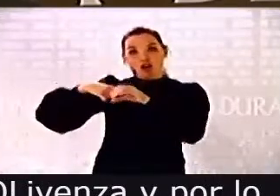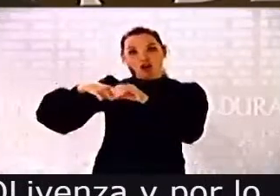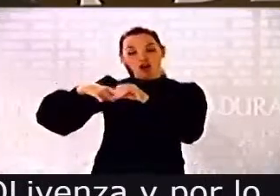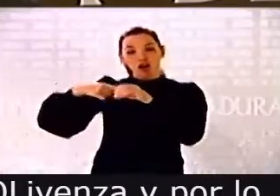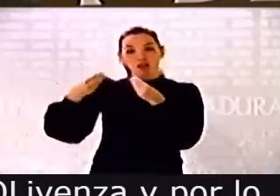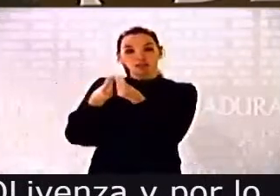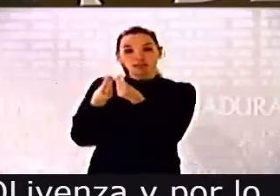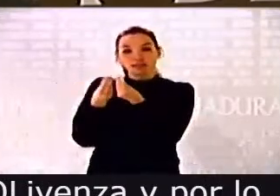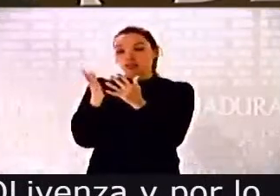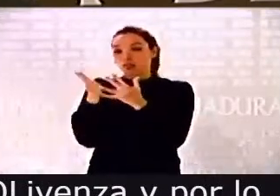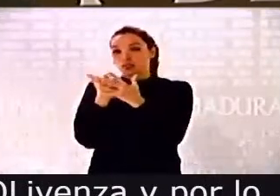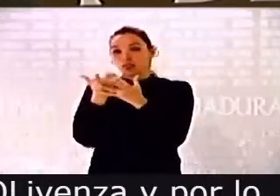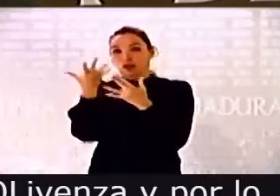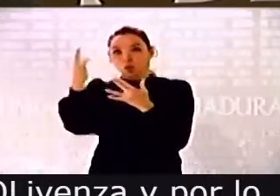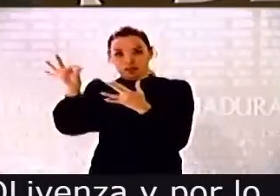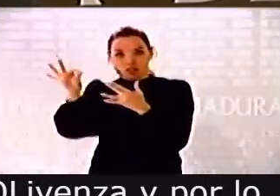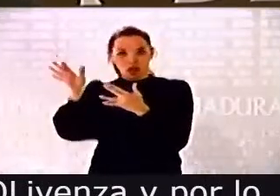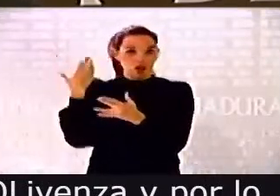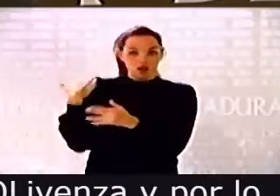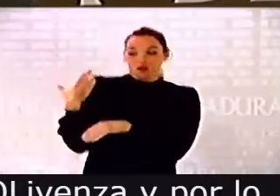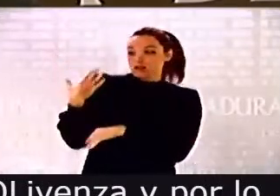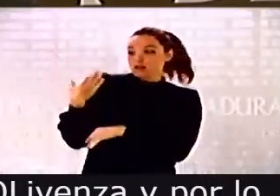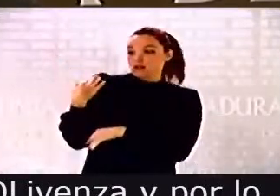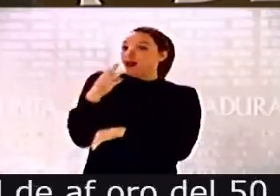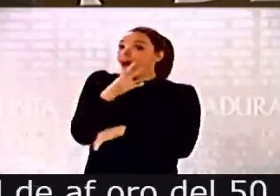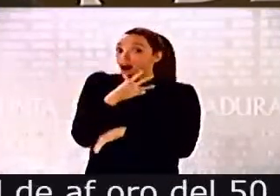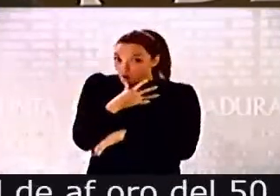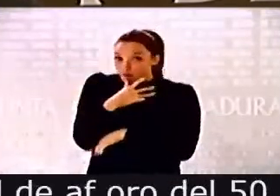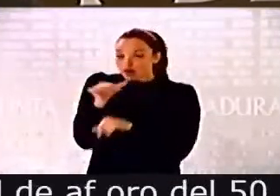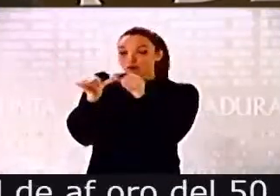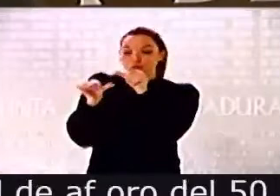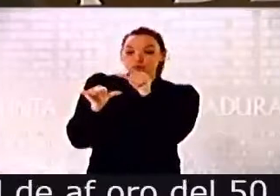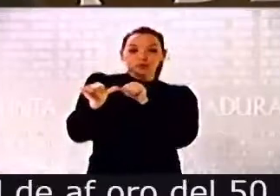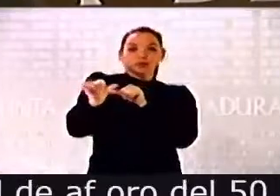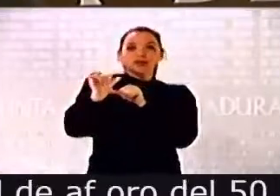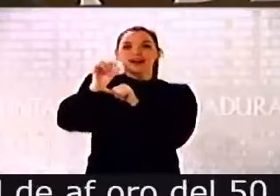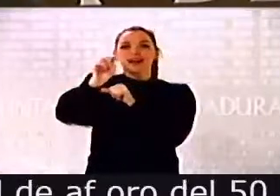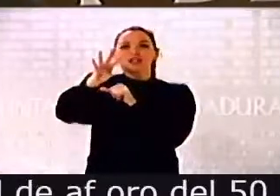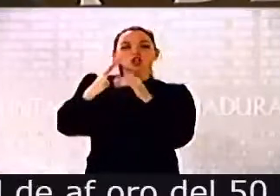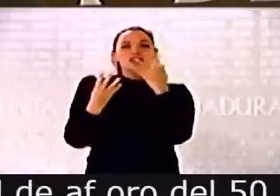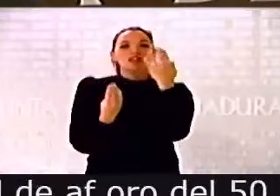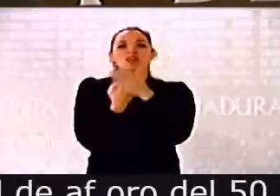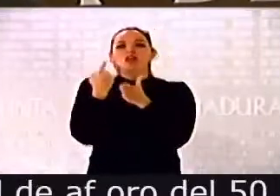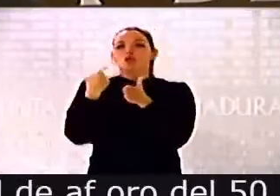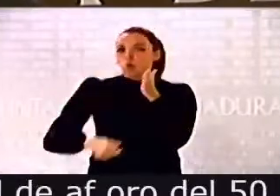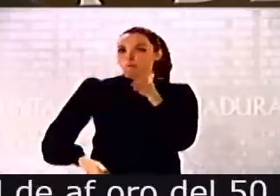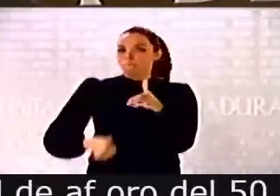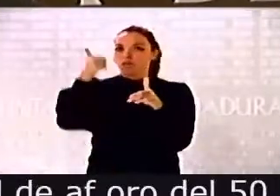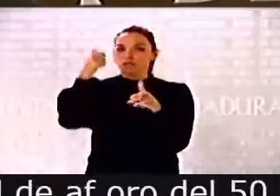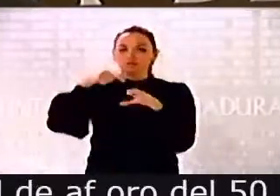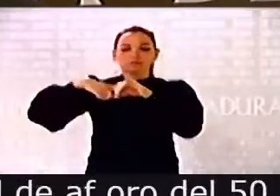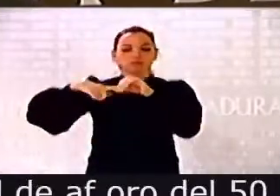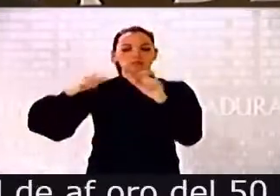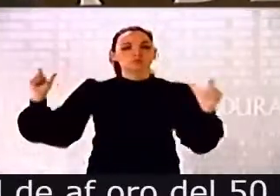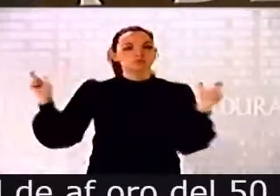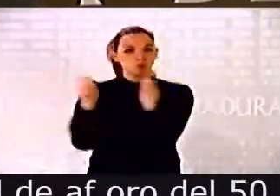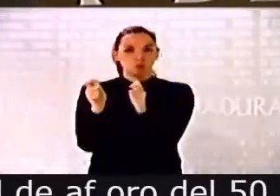del 50%, durante los próximos 14 días vamos a intensificar la reducción de los